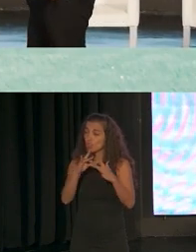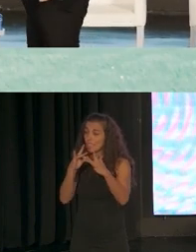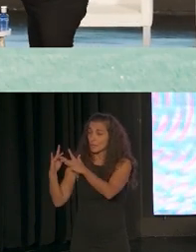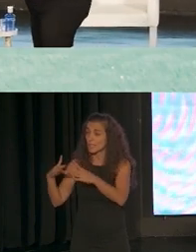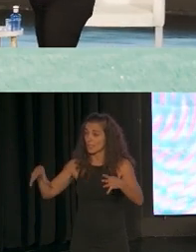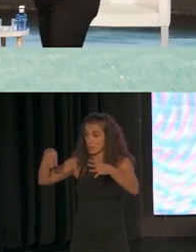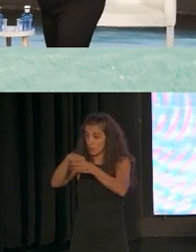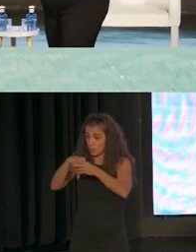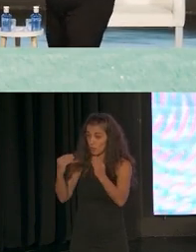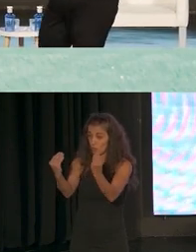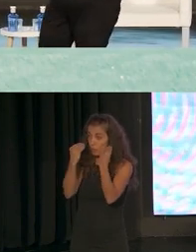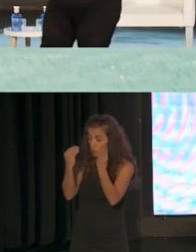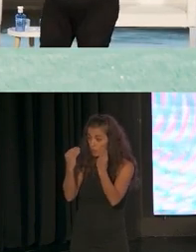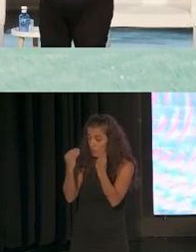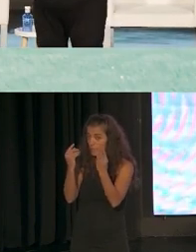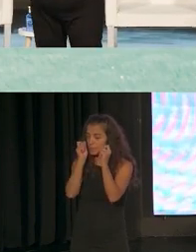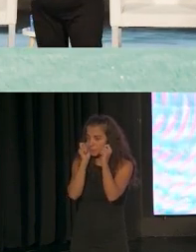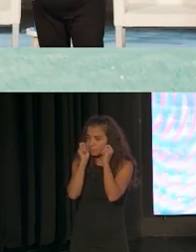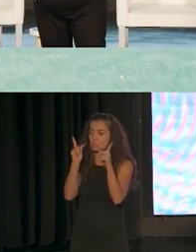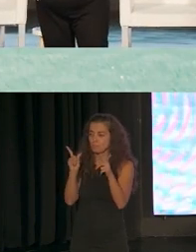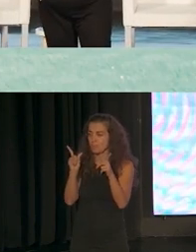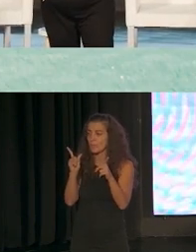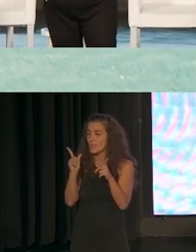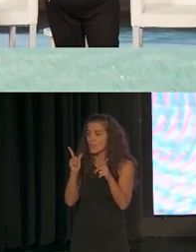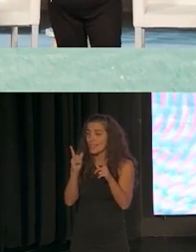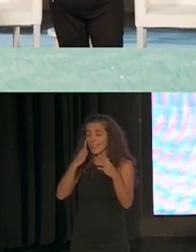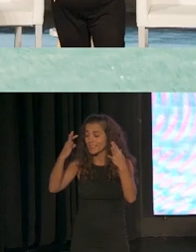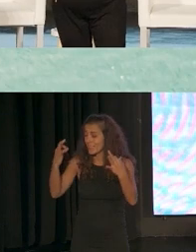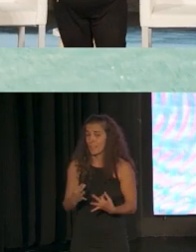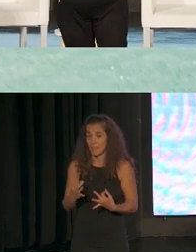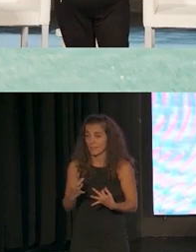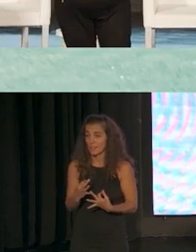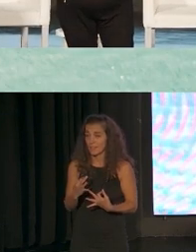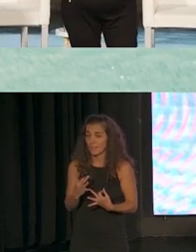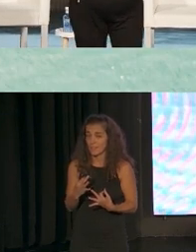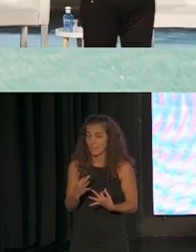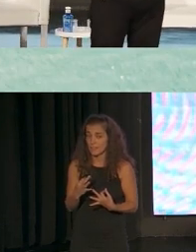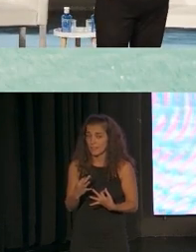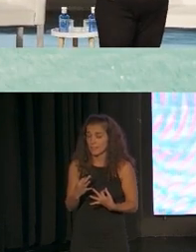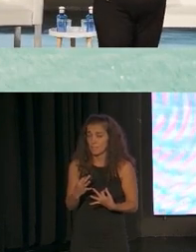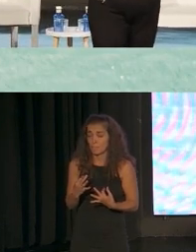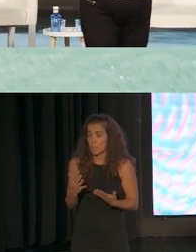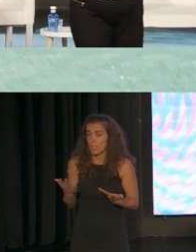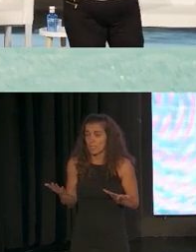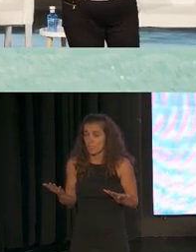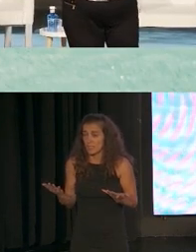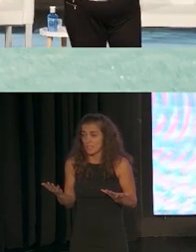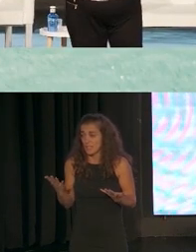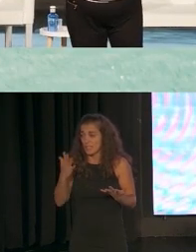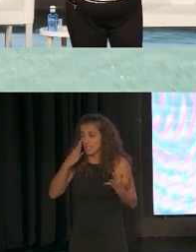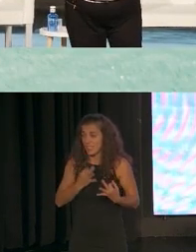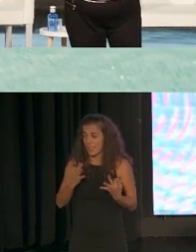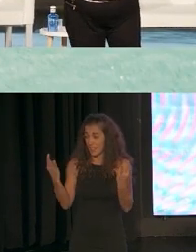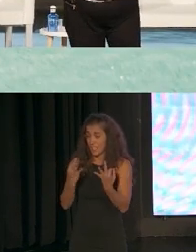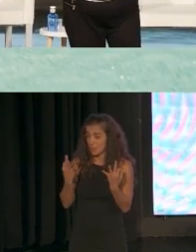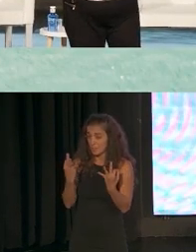inclusivo Pues es verdad que He descubierto que en realidad Eh Pues en realidad lo que pasa es